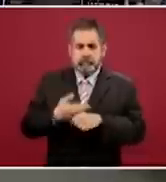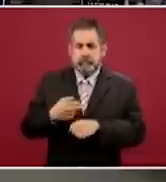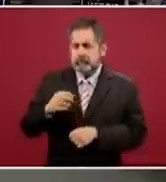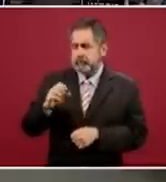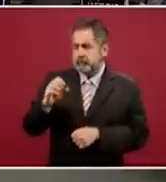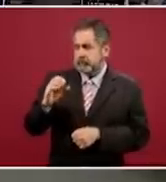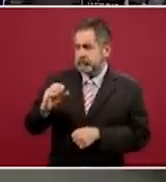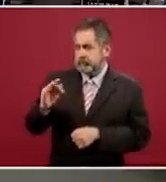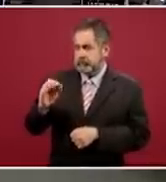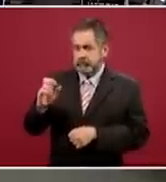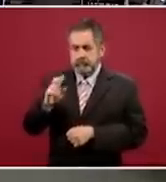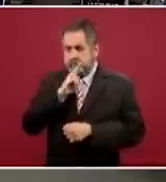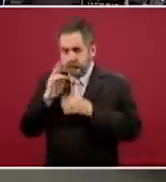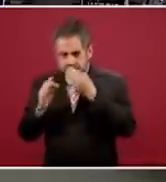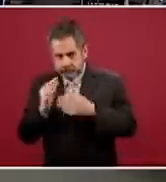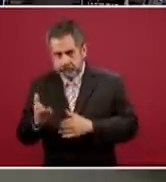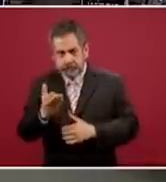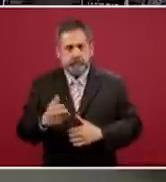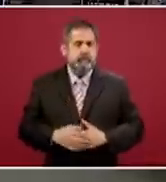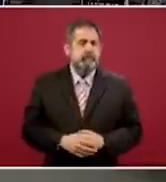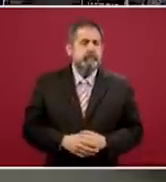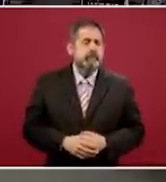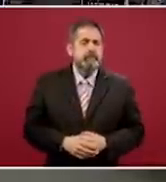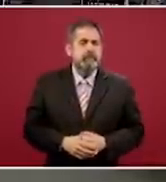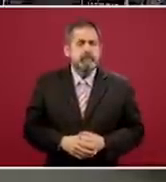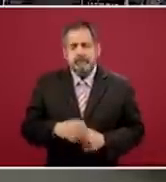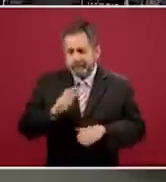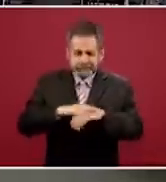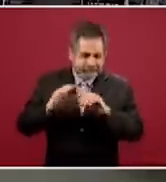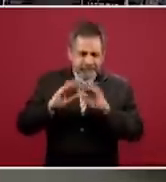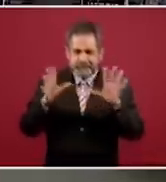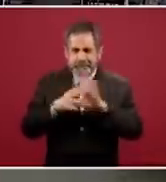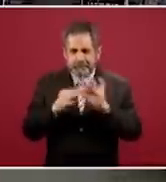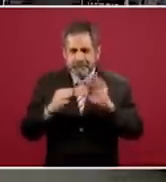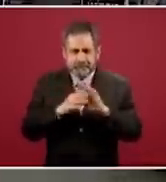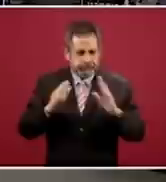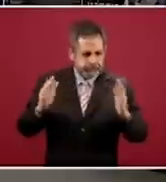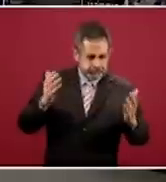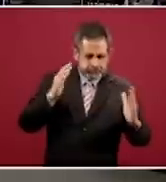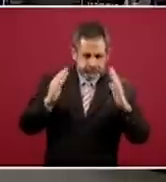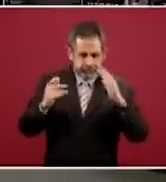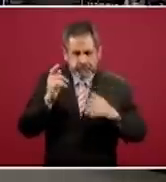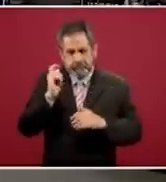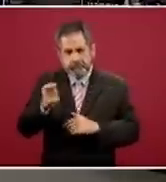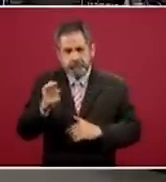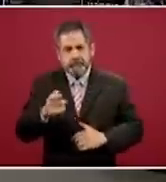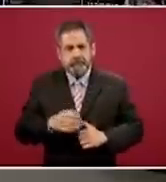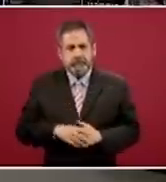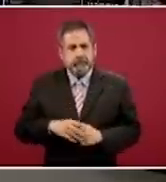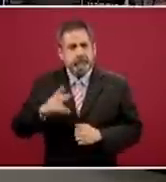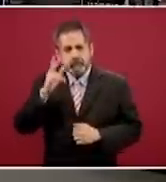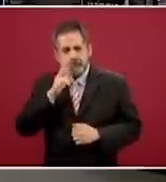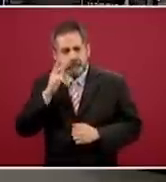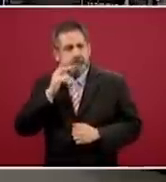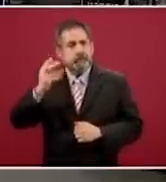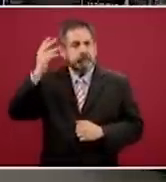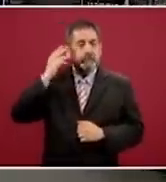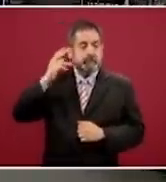Noticias. Solo para que le quede claro a la población esas comparaciones de las pruebas que se